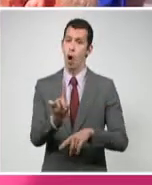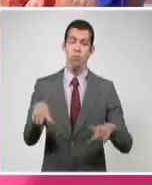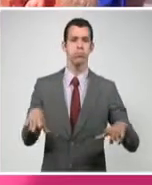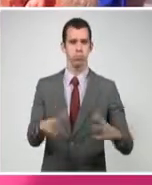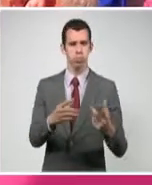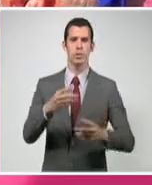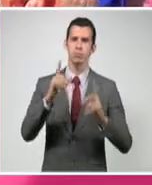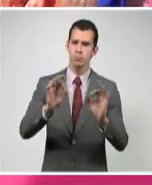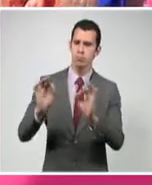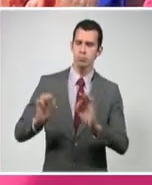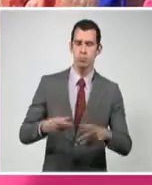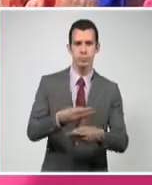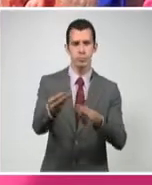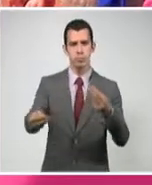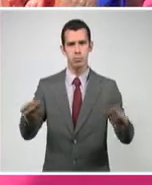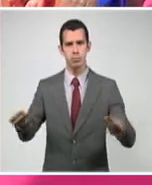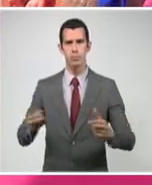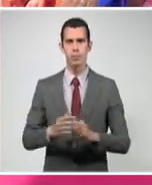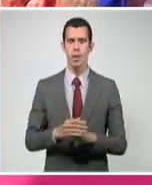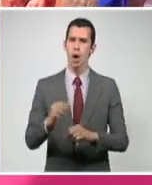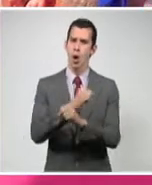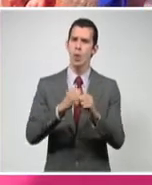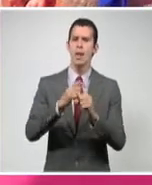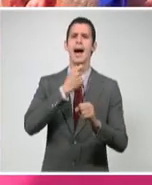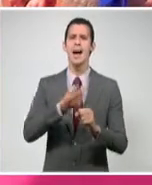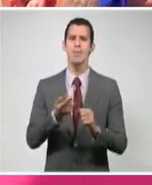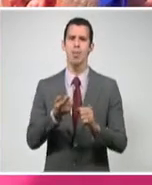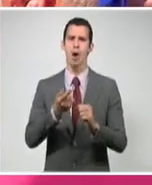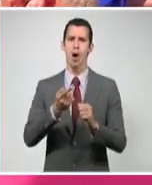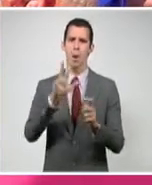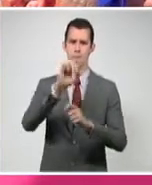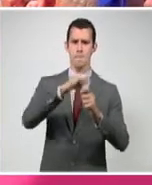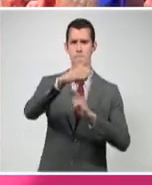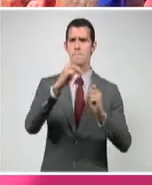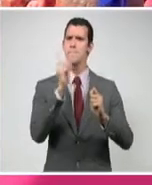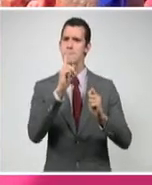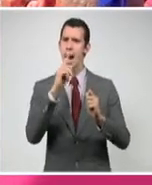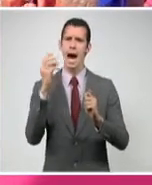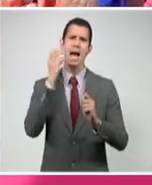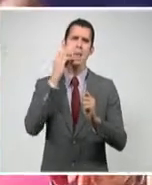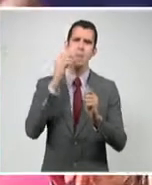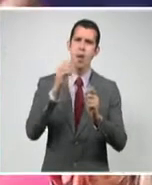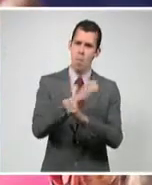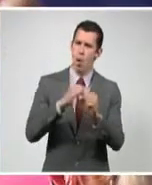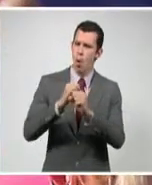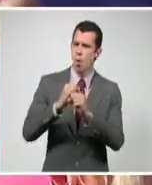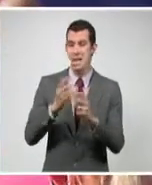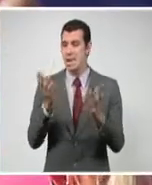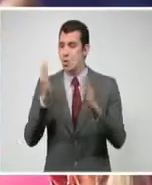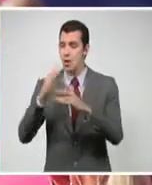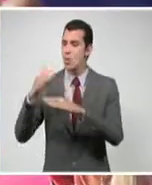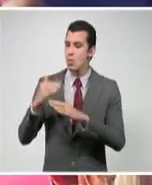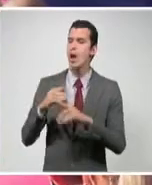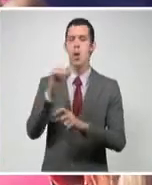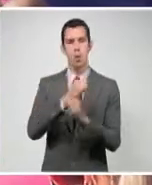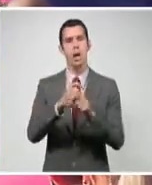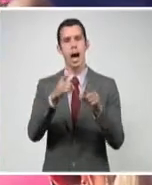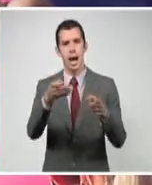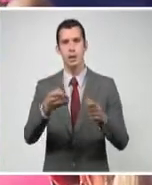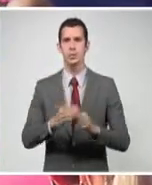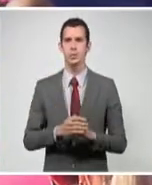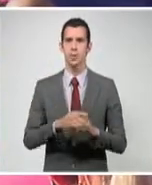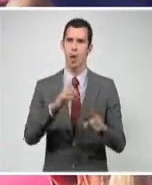diferentes surtidos y utilizó la harina de maíz en embutidos para sustituir importaciones, algunos de los cuales mantuvieron su presencia durante la